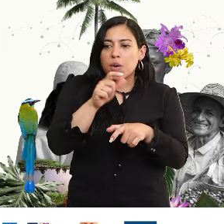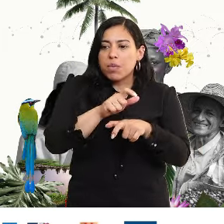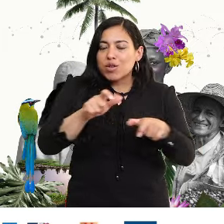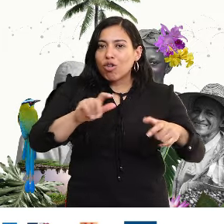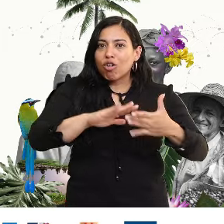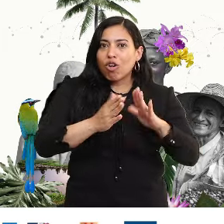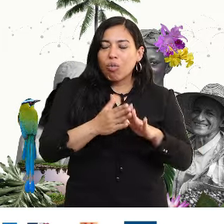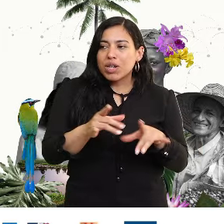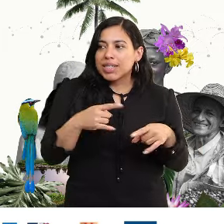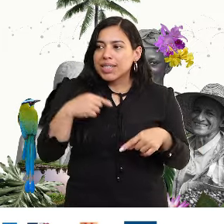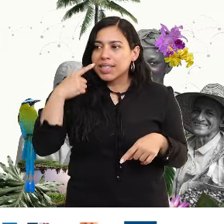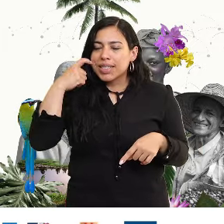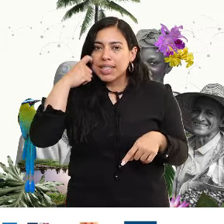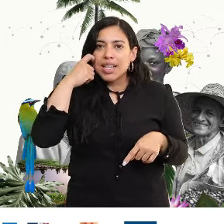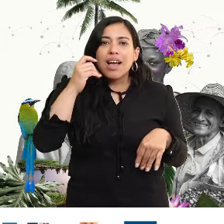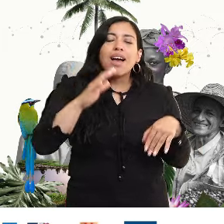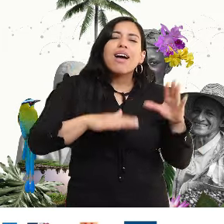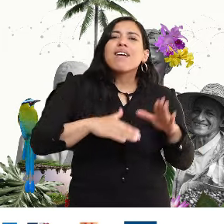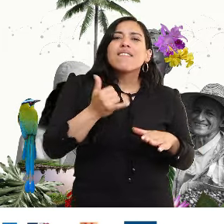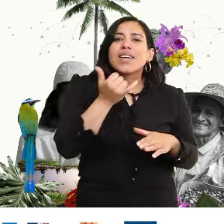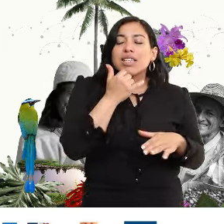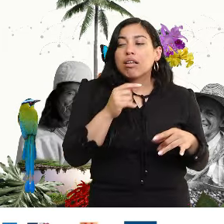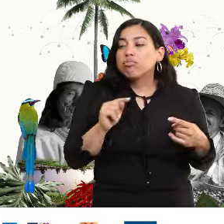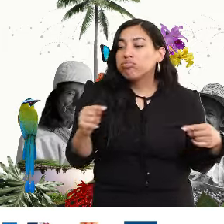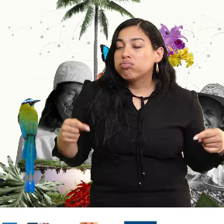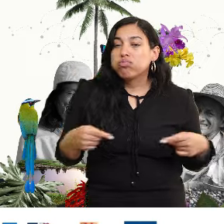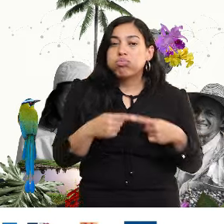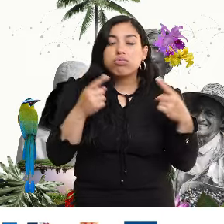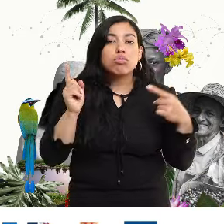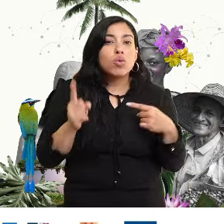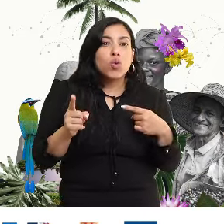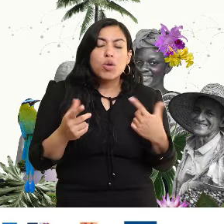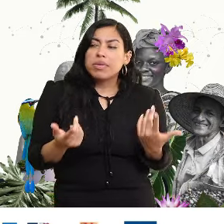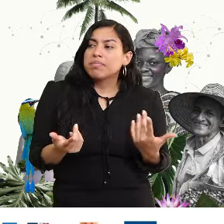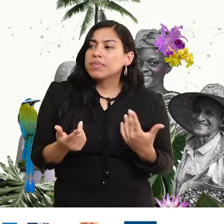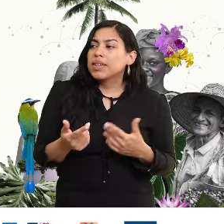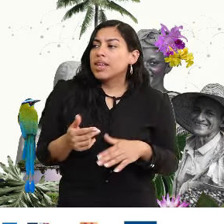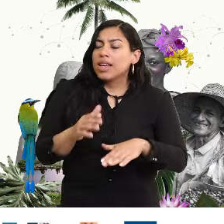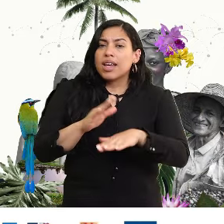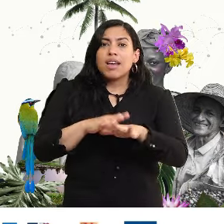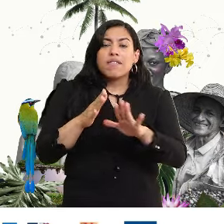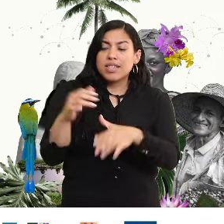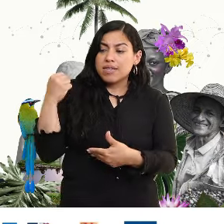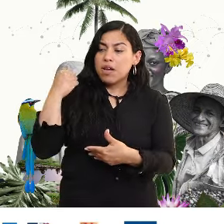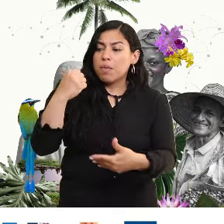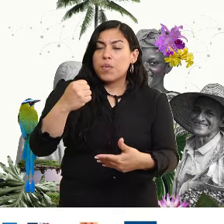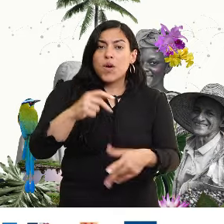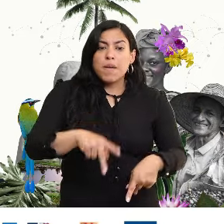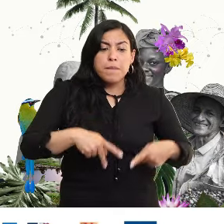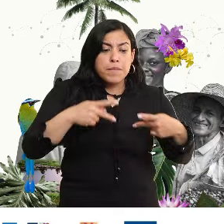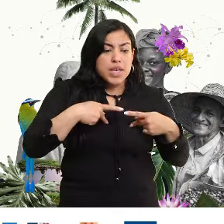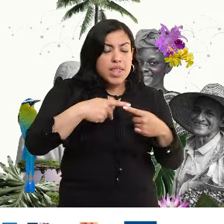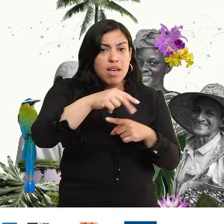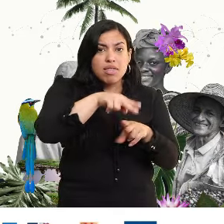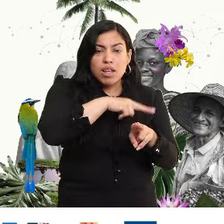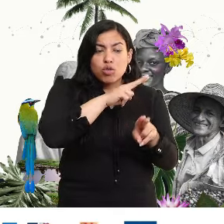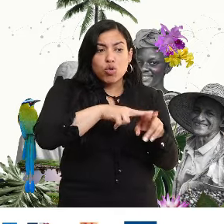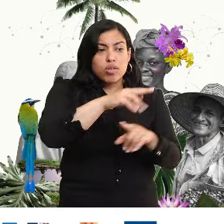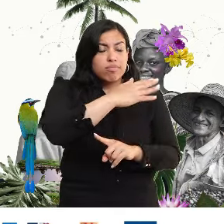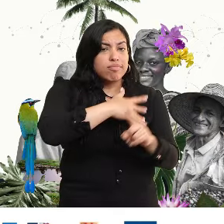cosas. Entonces, muchas veces las discusiones se dan, no, pero es que los financiamientos para la biodiversidad